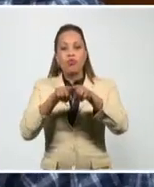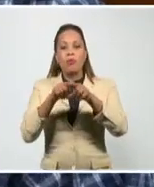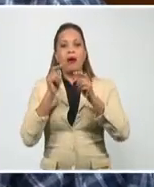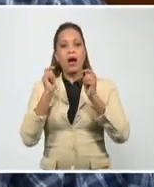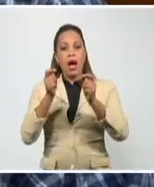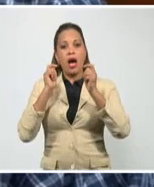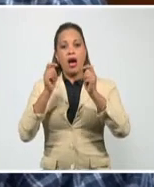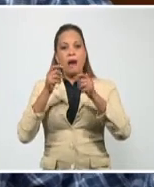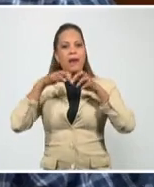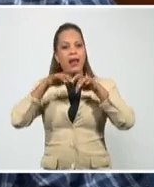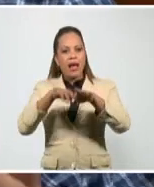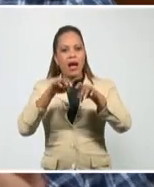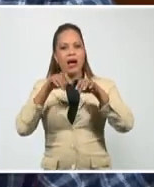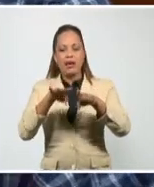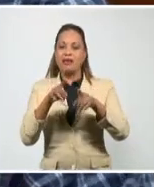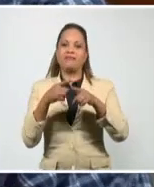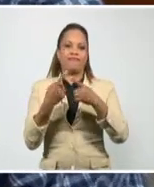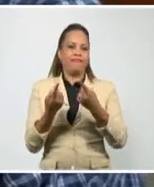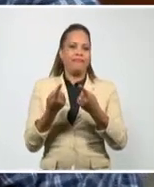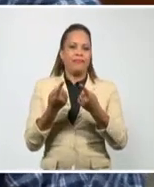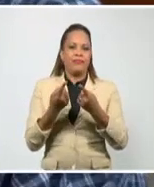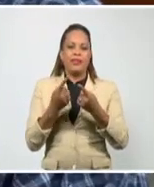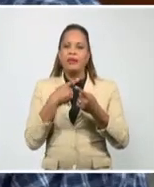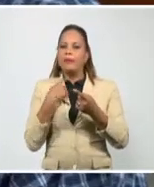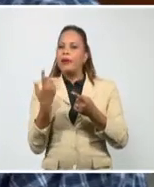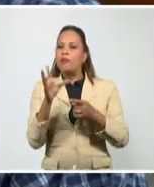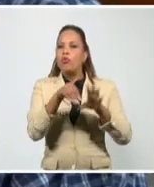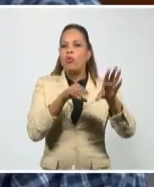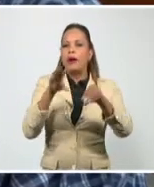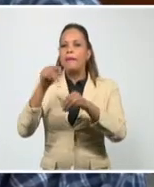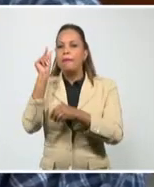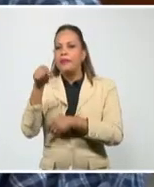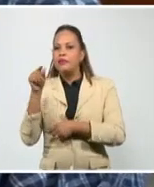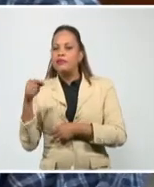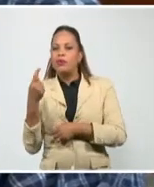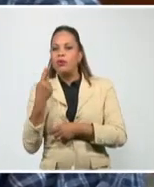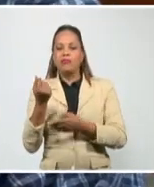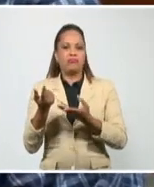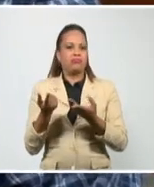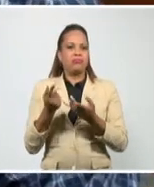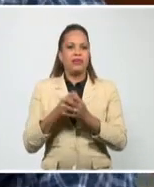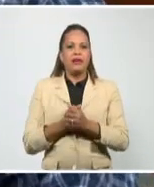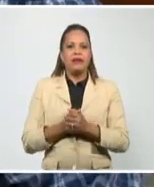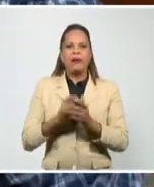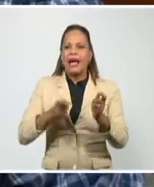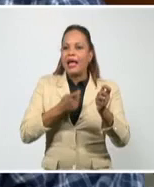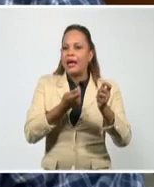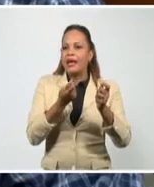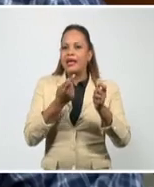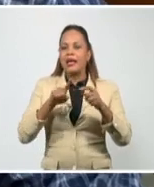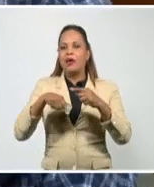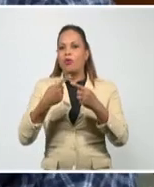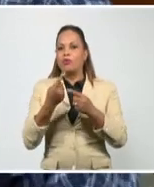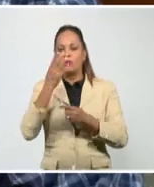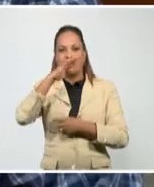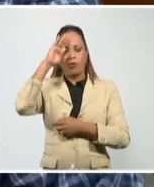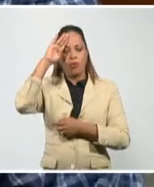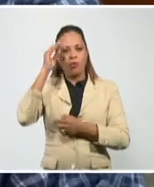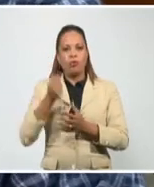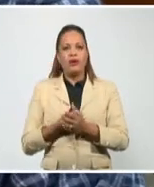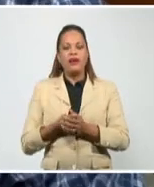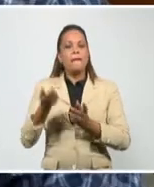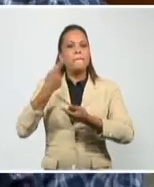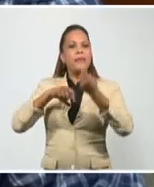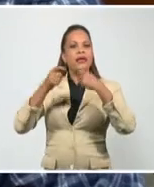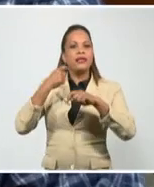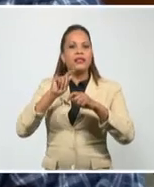otros, también puede tener un sentido de marketing. O sea, también seguramente puede servir para vender después